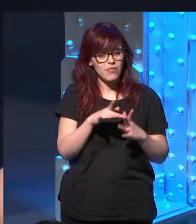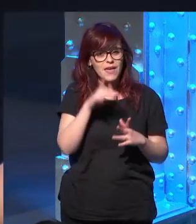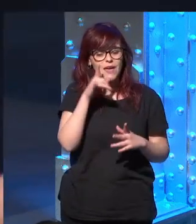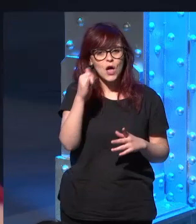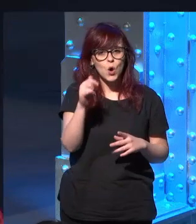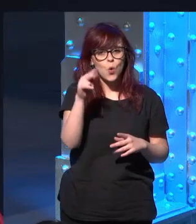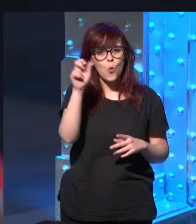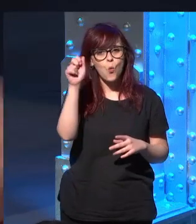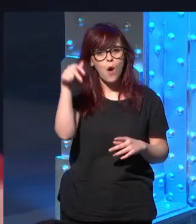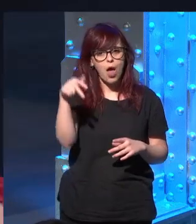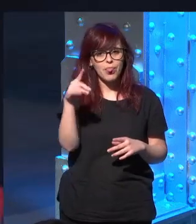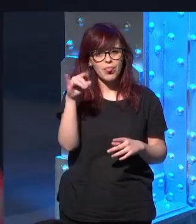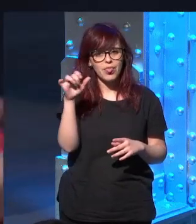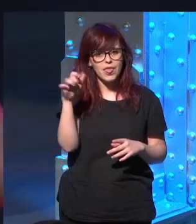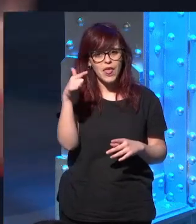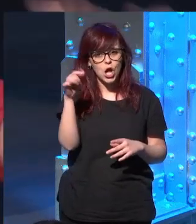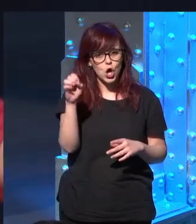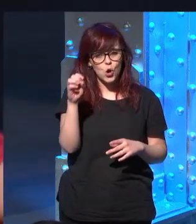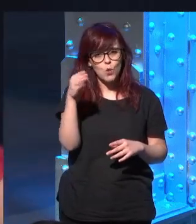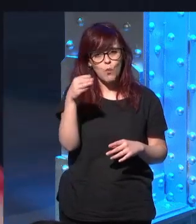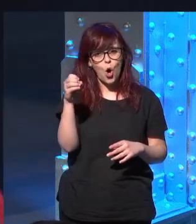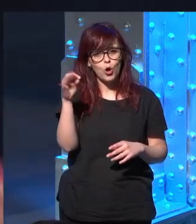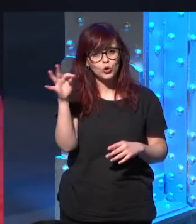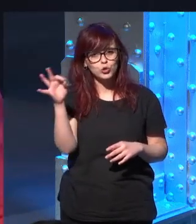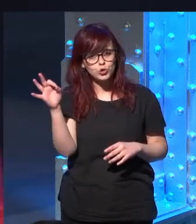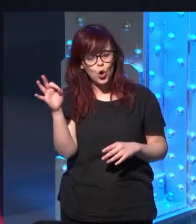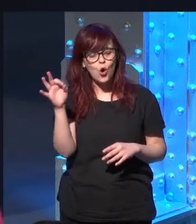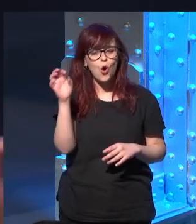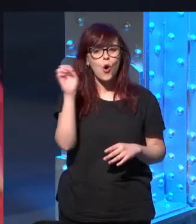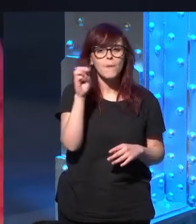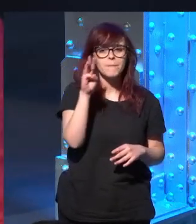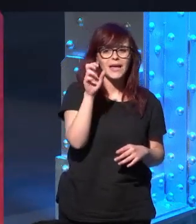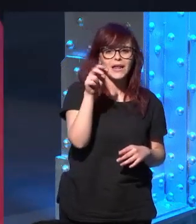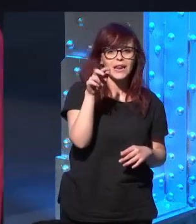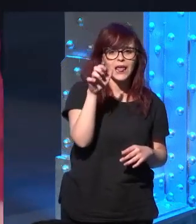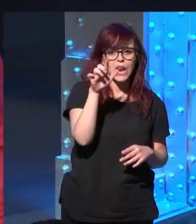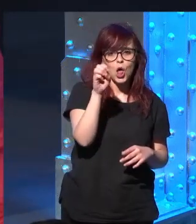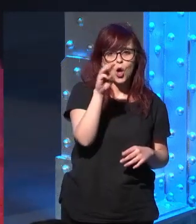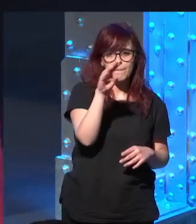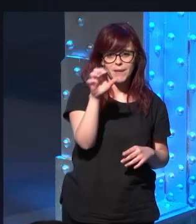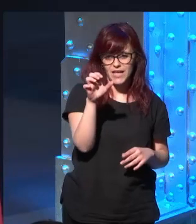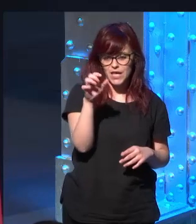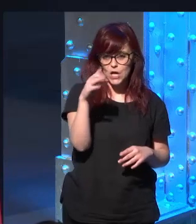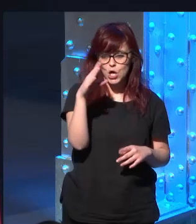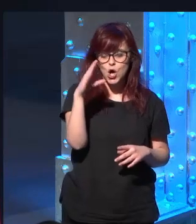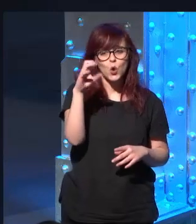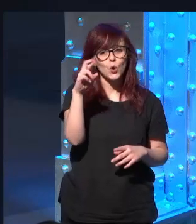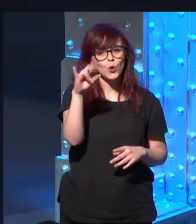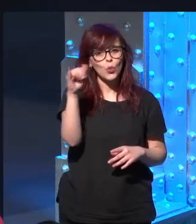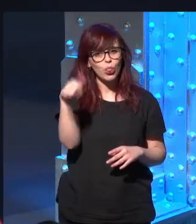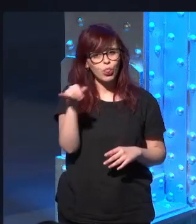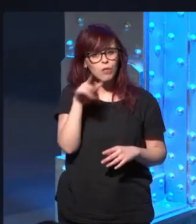Botto y Penélope Cruz, que eran como guapos, digamos, ayudaba. Influía, sí, porque te, sí, entendías